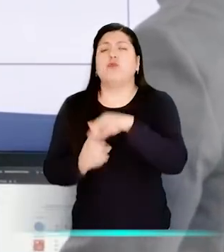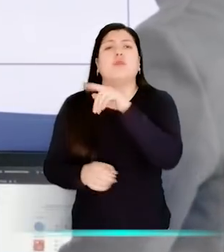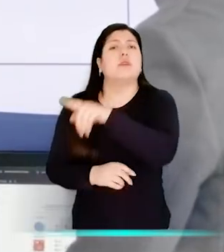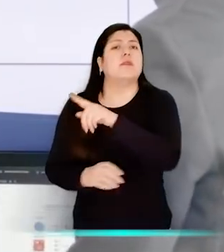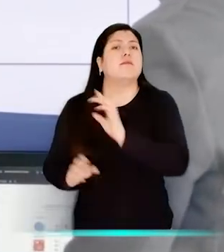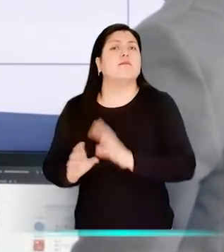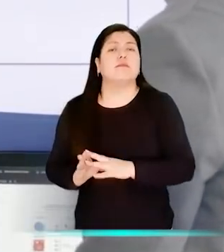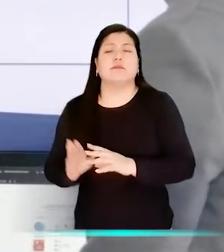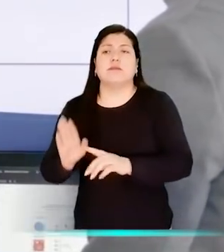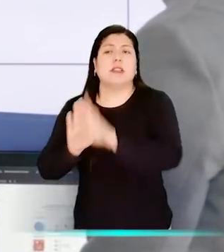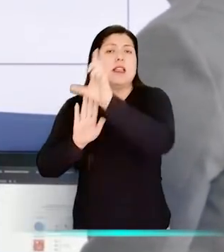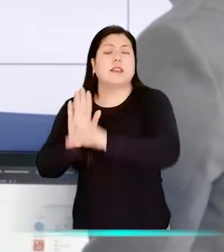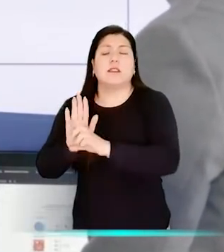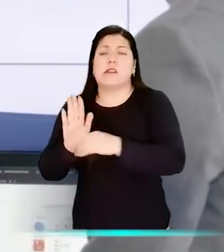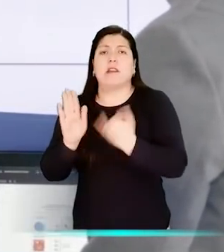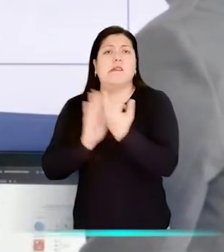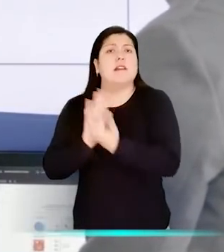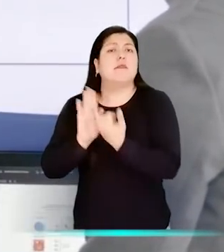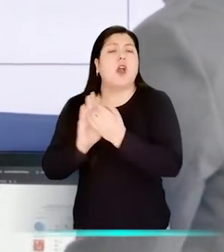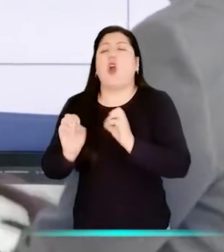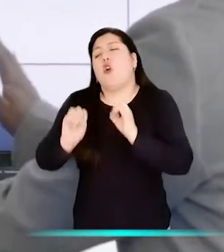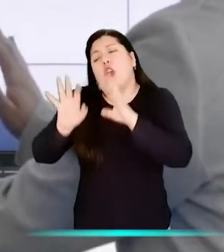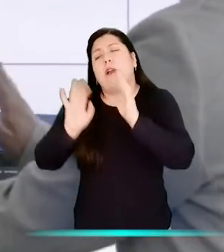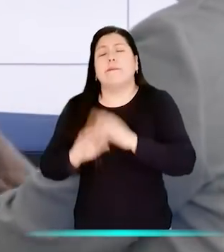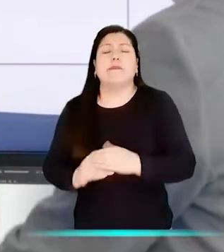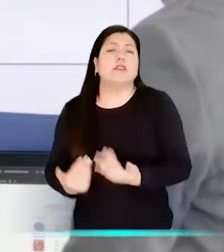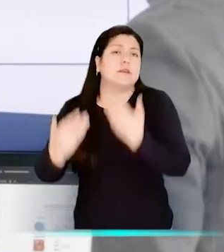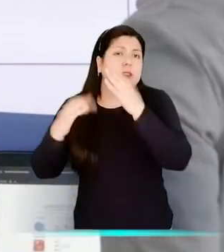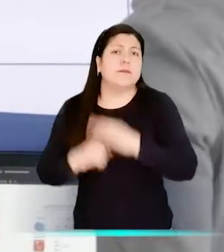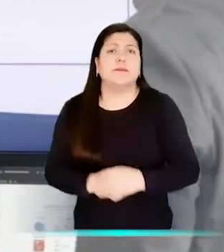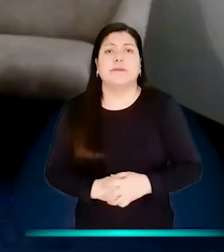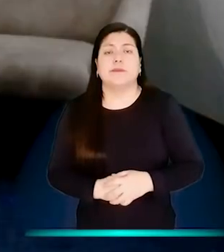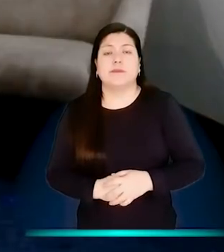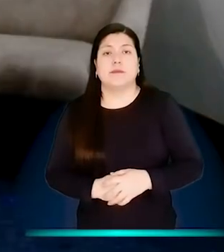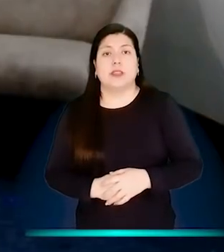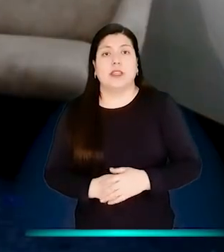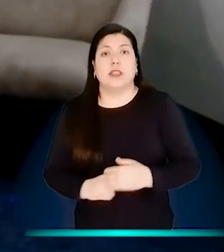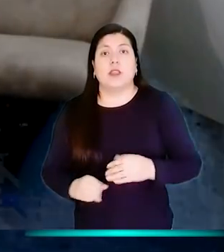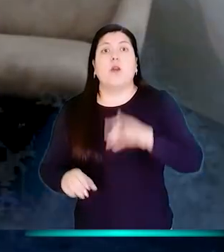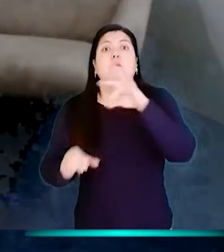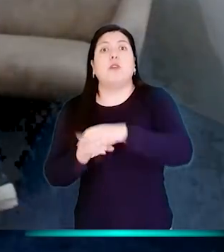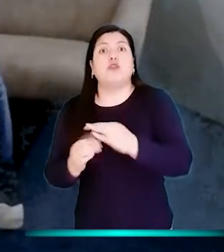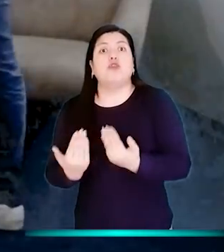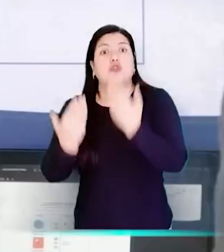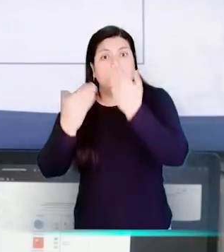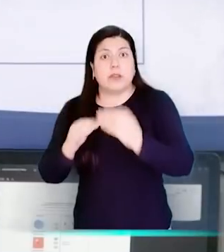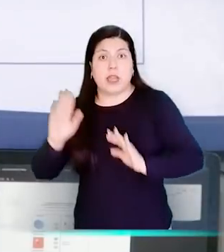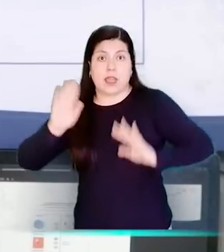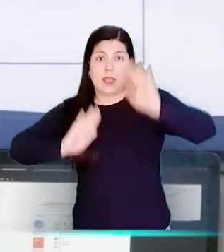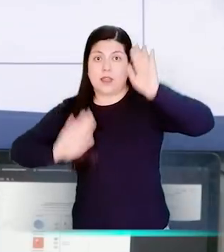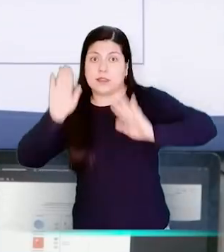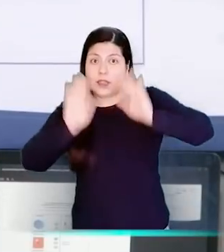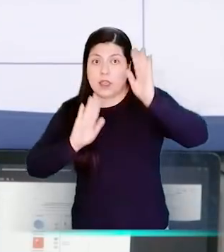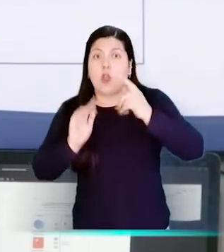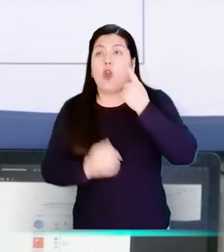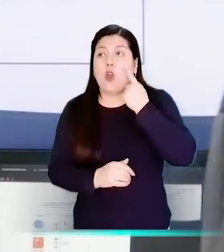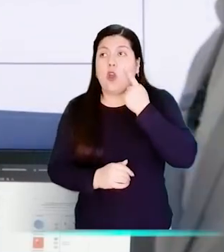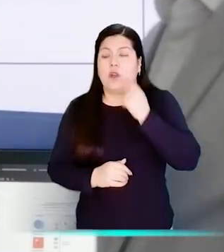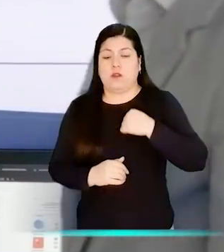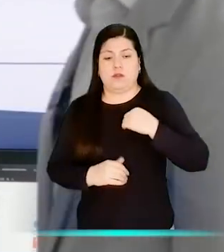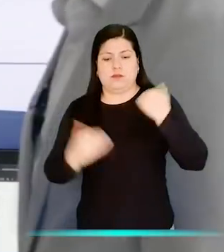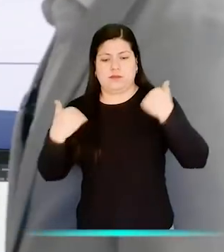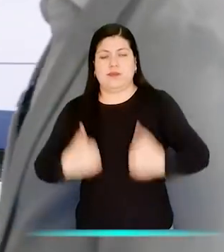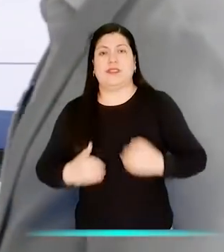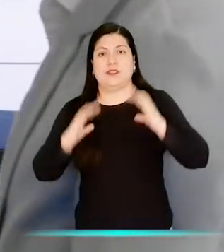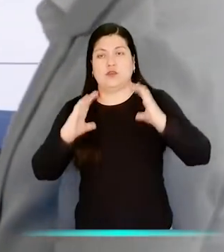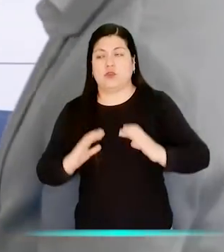voluntad, quiero votar por esta lista, puso un mamarracho, es válido. Es un voto válido. Voto válido por el candidato. Sí. Cuando la intención